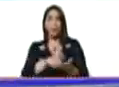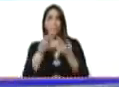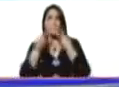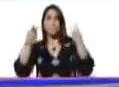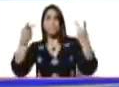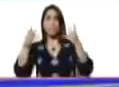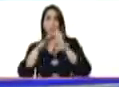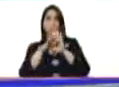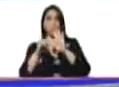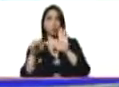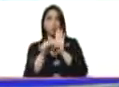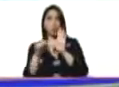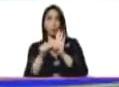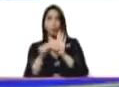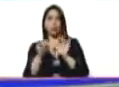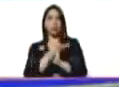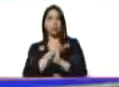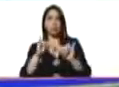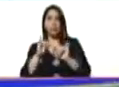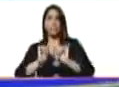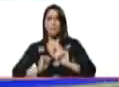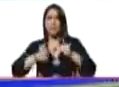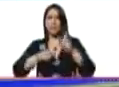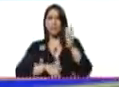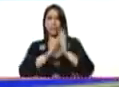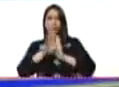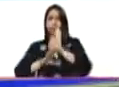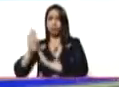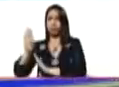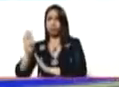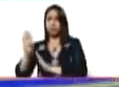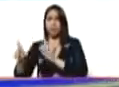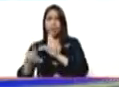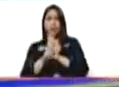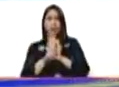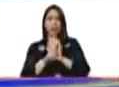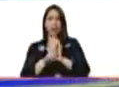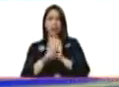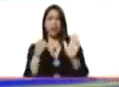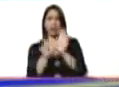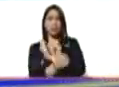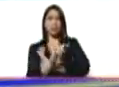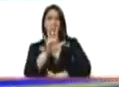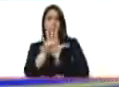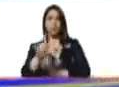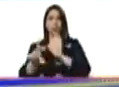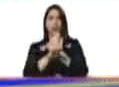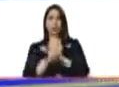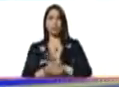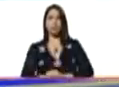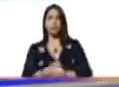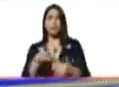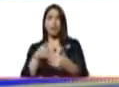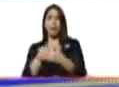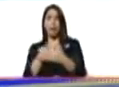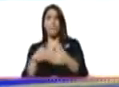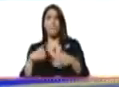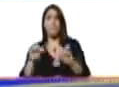constituyente donde ya comienza a desarrollarse la ley, el artículo 15 de la ley de